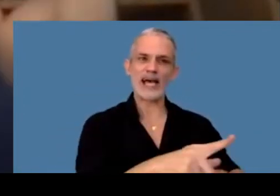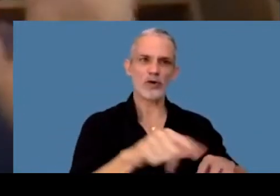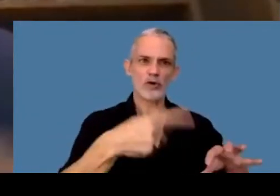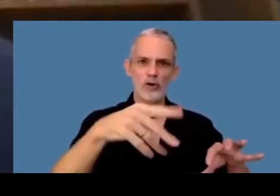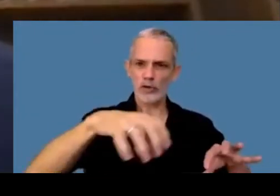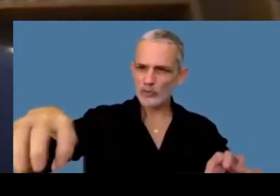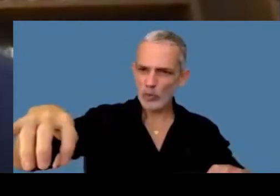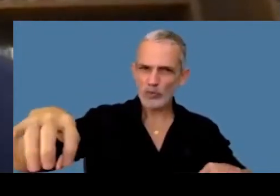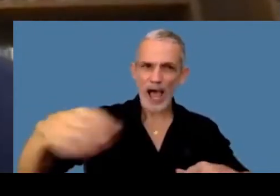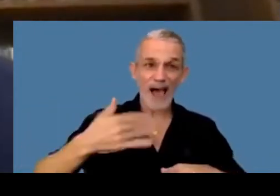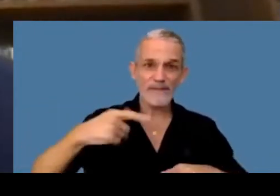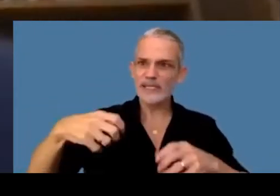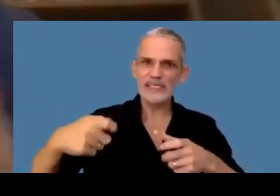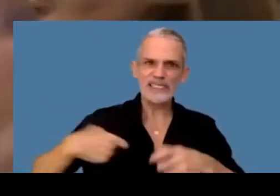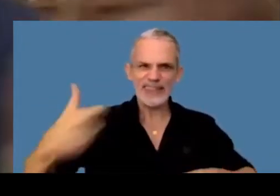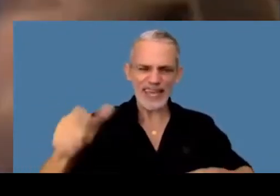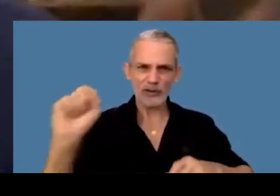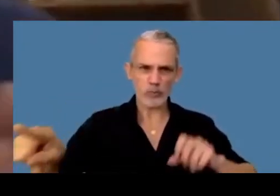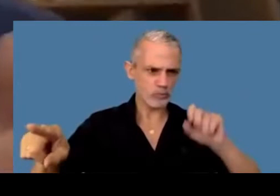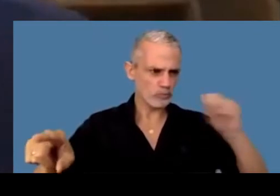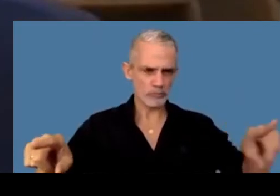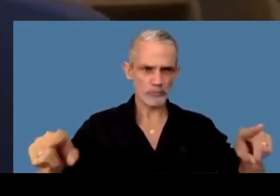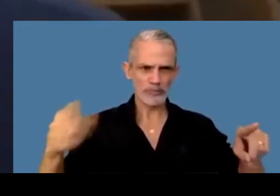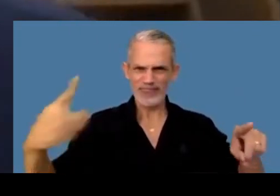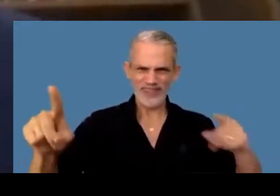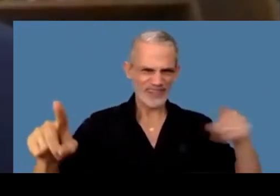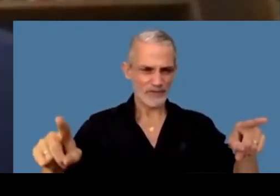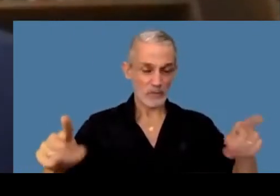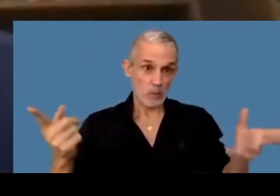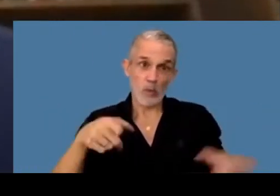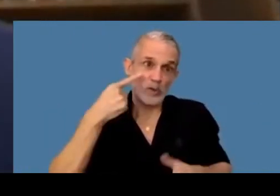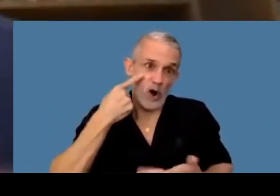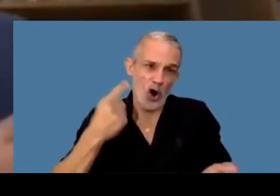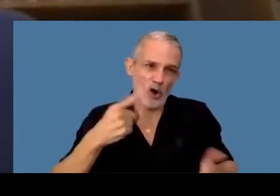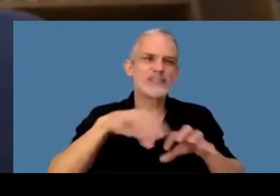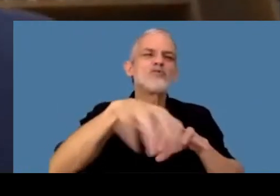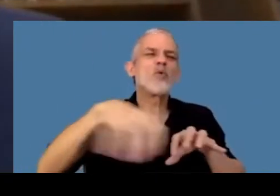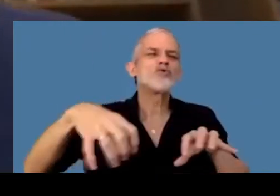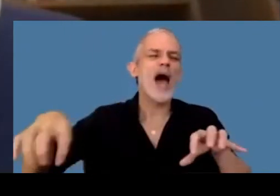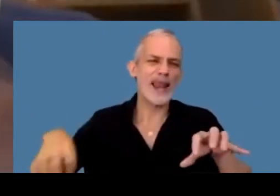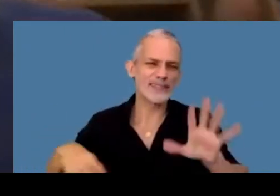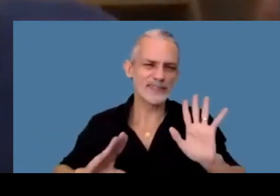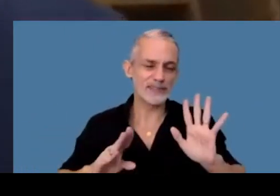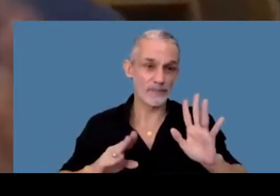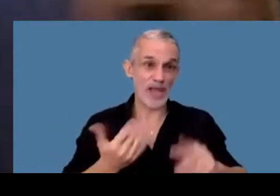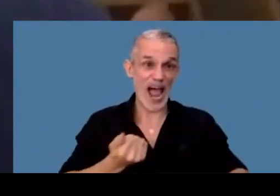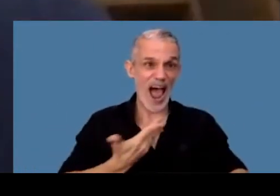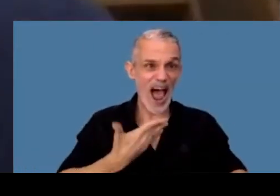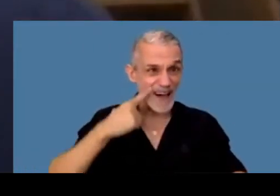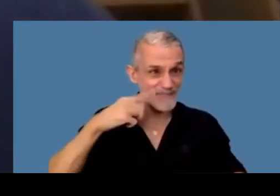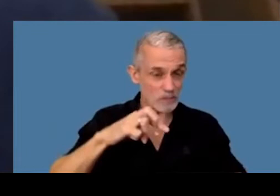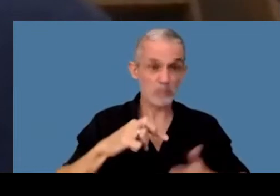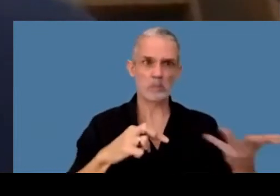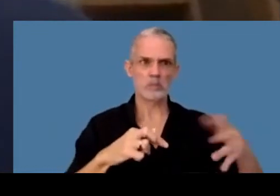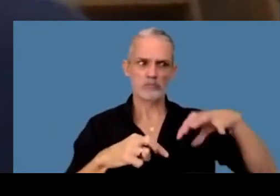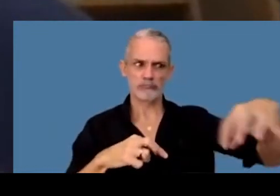Ustedes piensen esto. Ustedes conocen las sucursales mejor que yo. Seguro que hay sucursales que, no voy a hablar de número